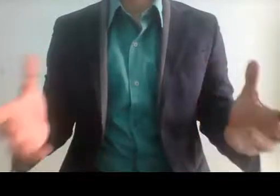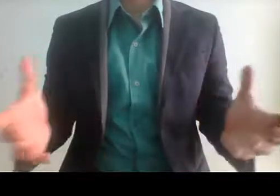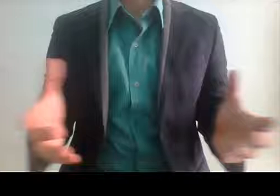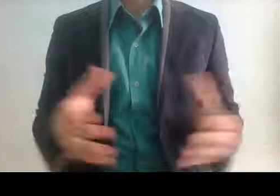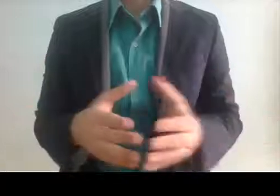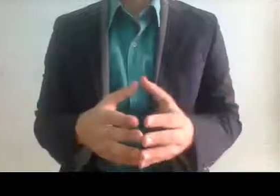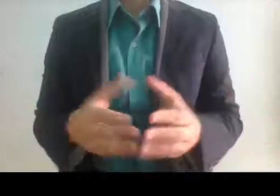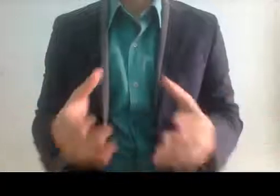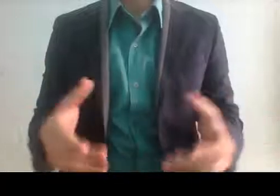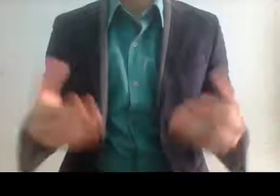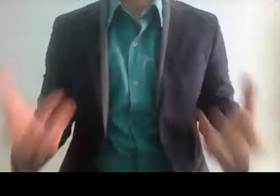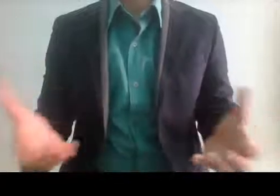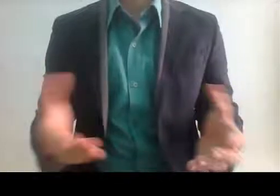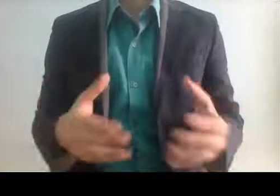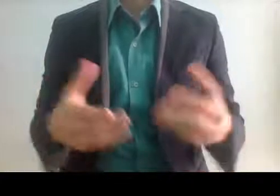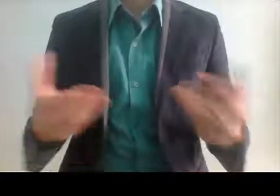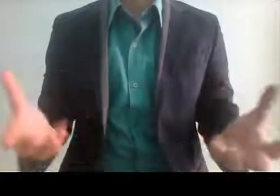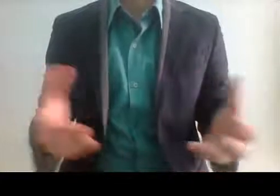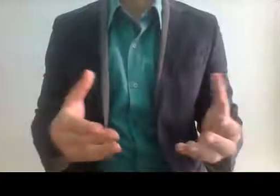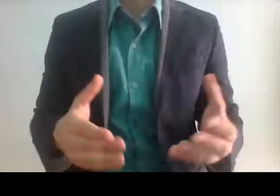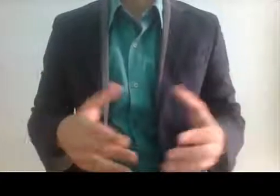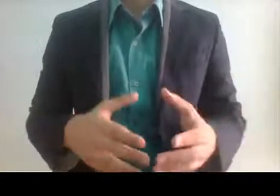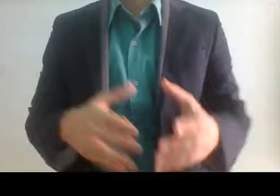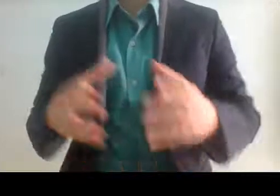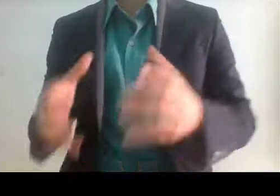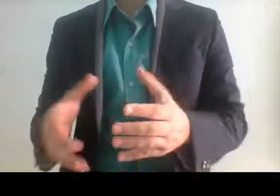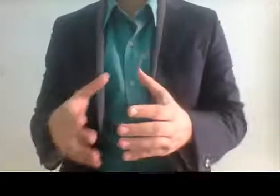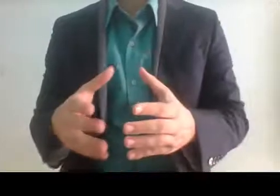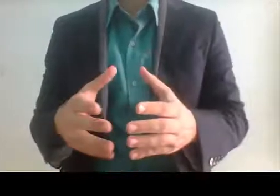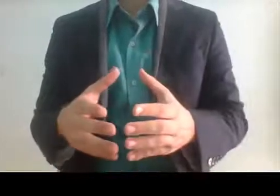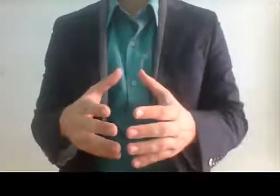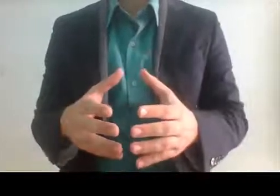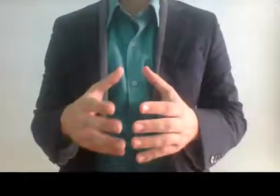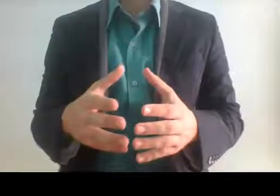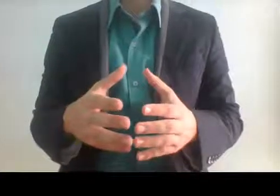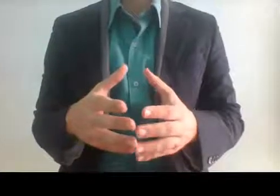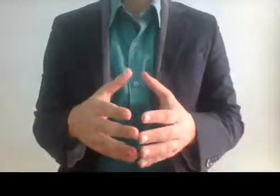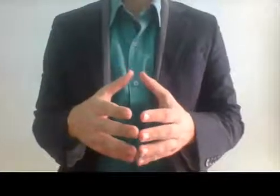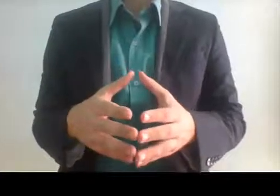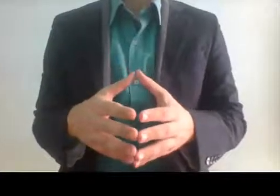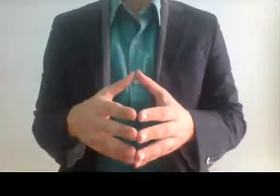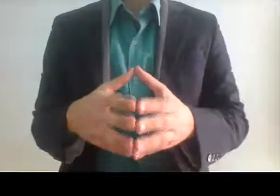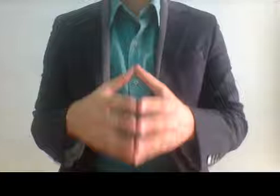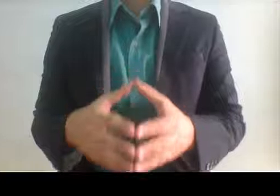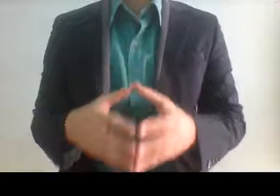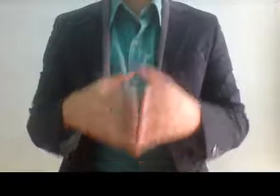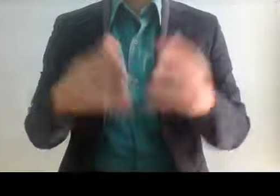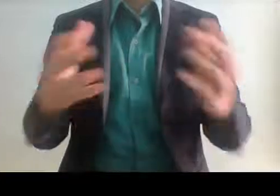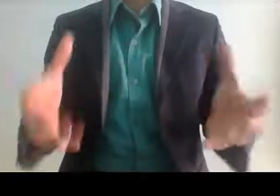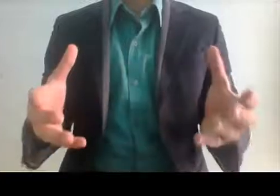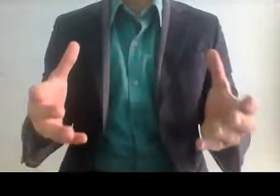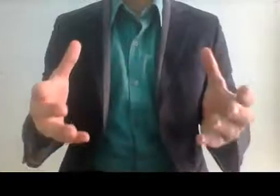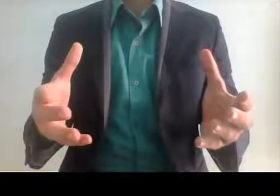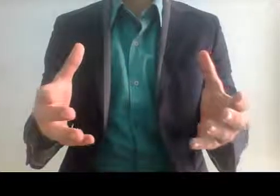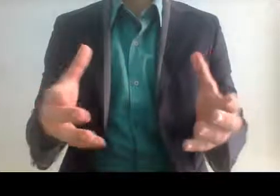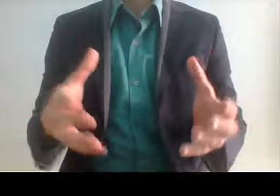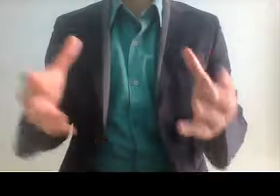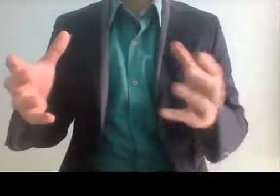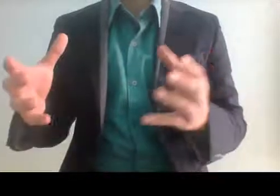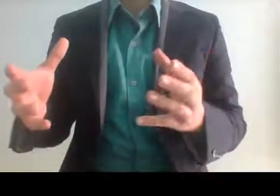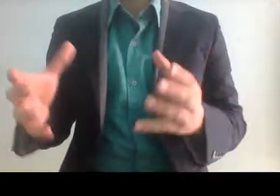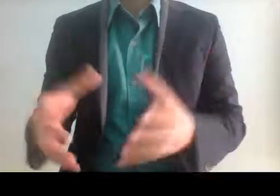grandes cantidades de estas sustancias ilícitas o ilegales. Lo que vemos ahora es que se está yendo directamente de la fuente principal, de donde